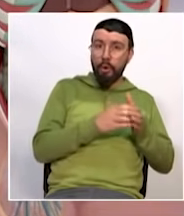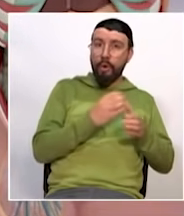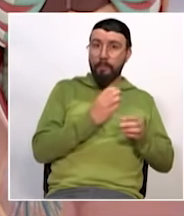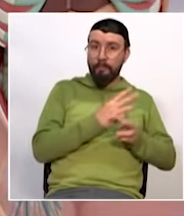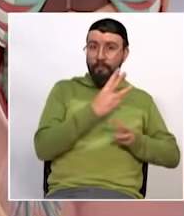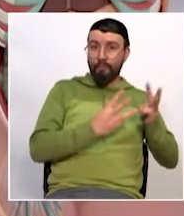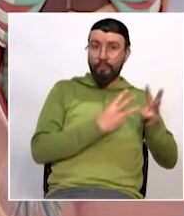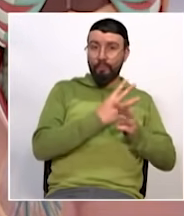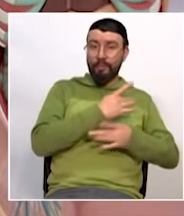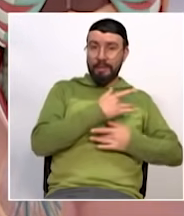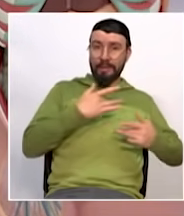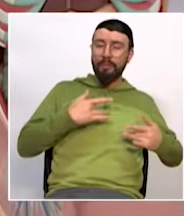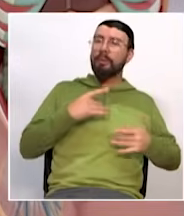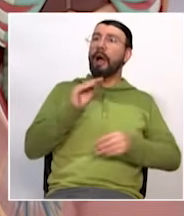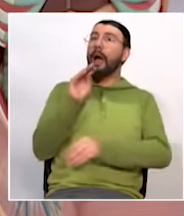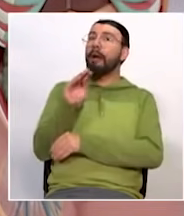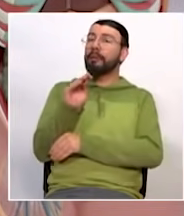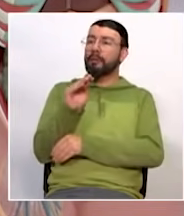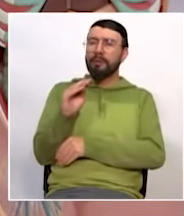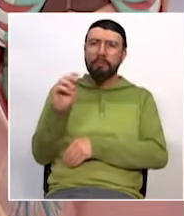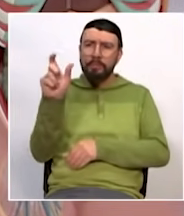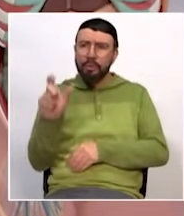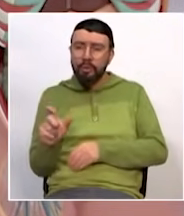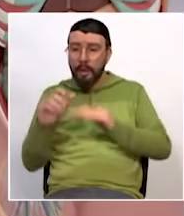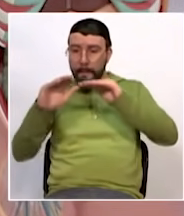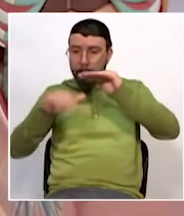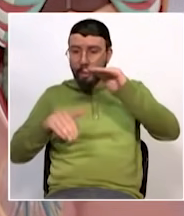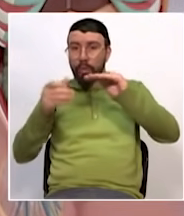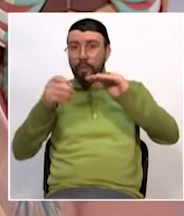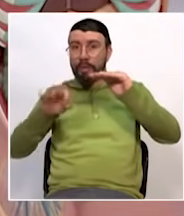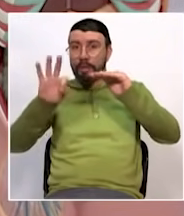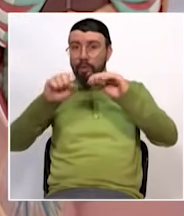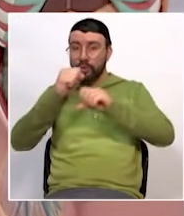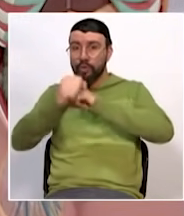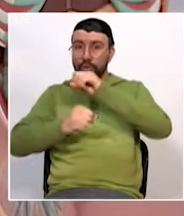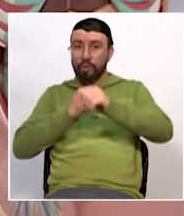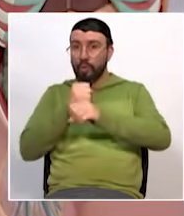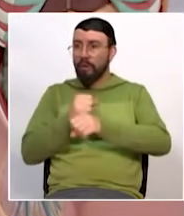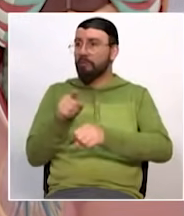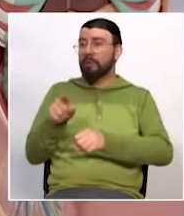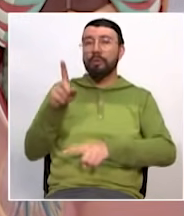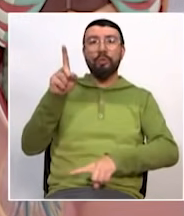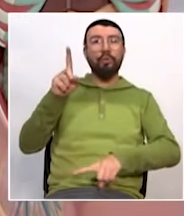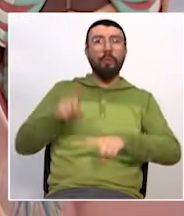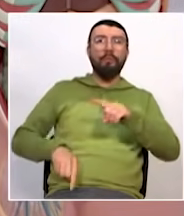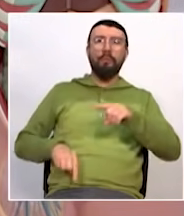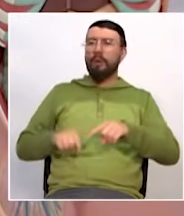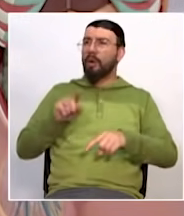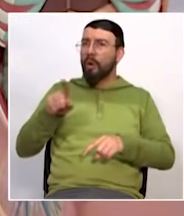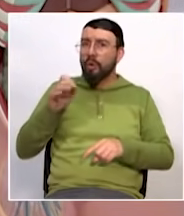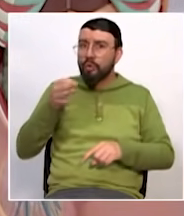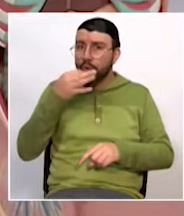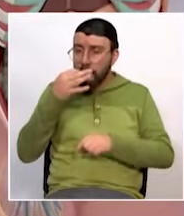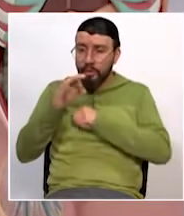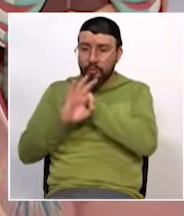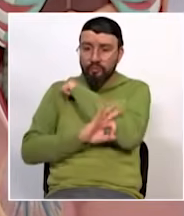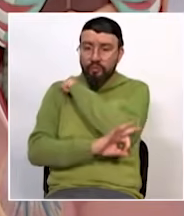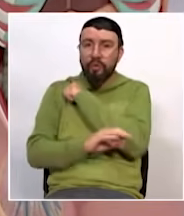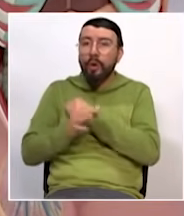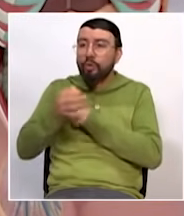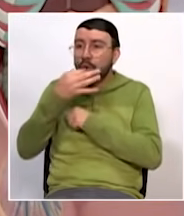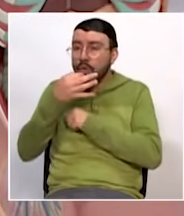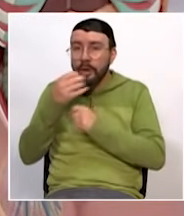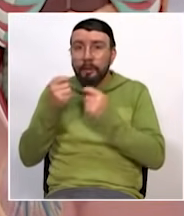advierte que a una persona menor de 18 años por ninguna razón ni circunstancia se le debe permitir